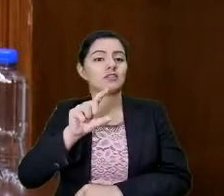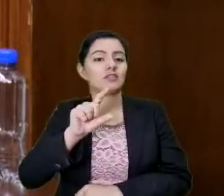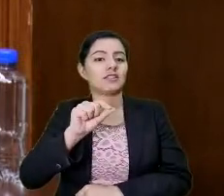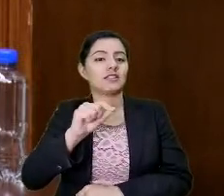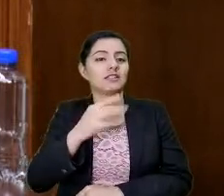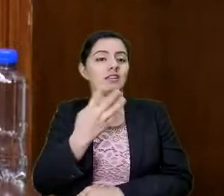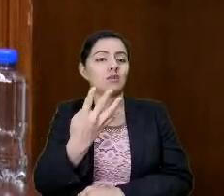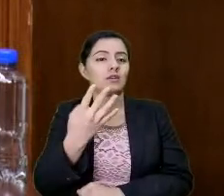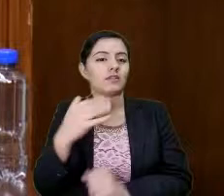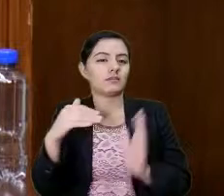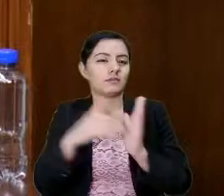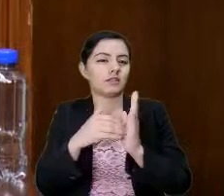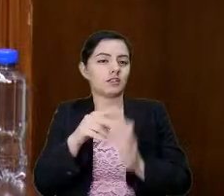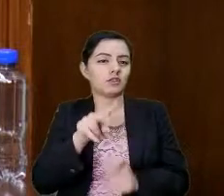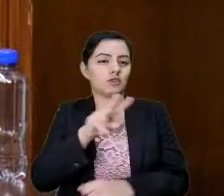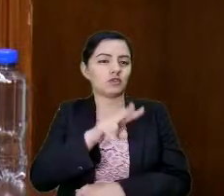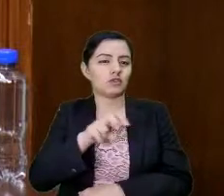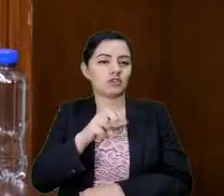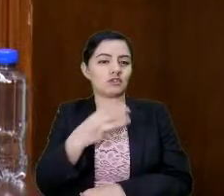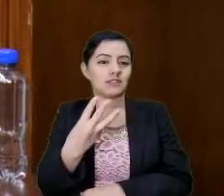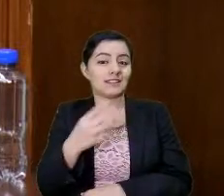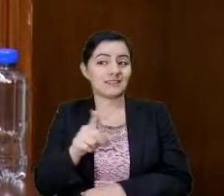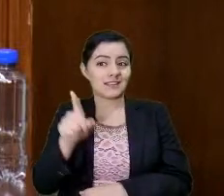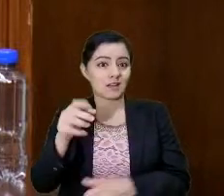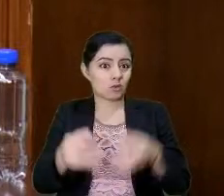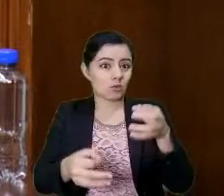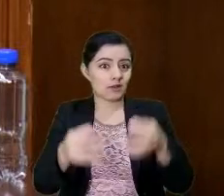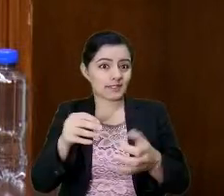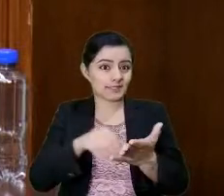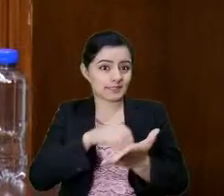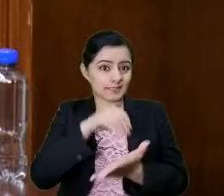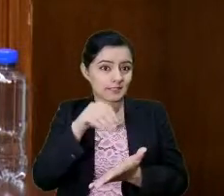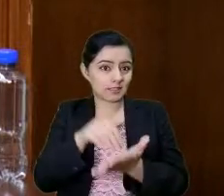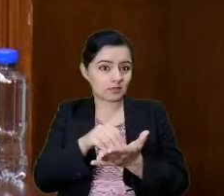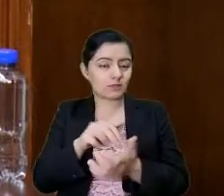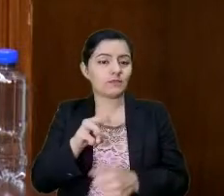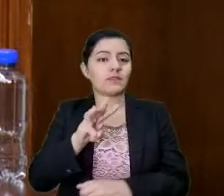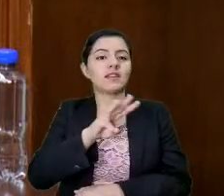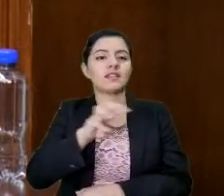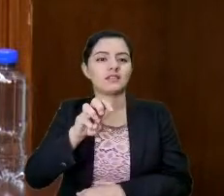374,203 pesos, mientras que un juez de distrito percibe